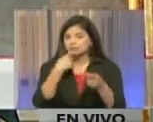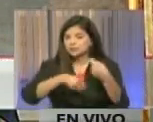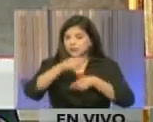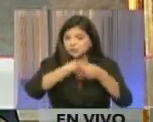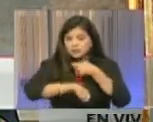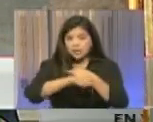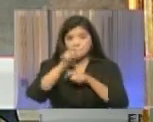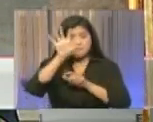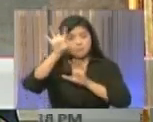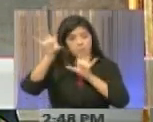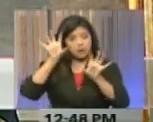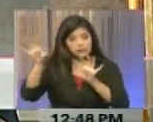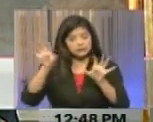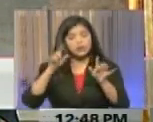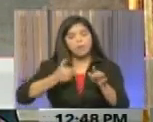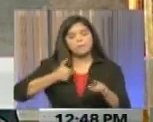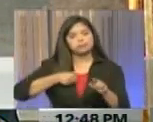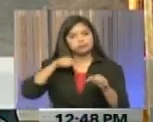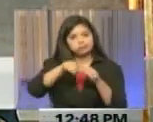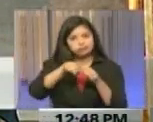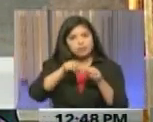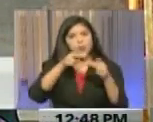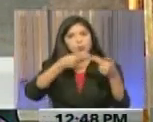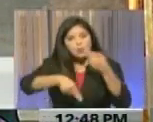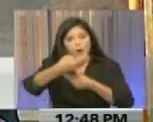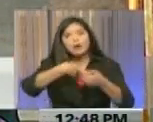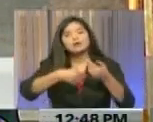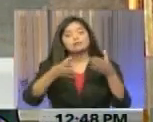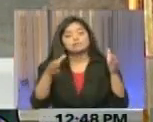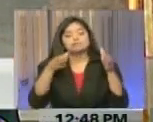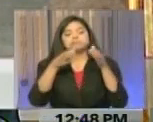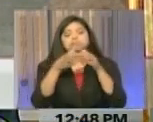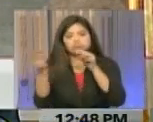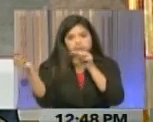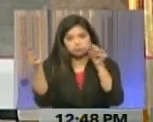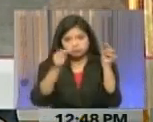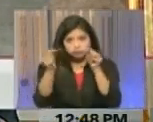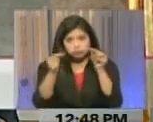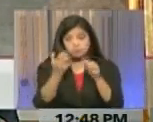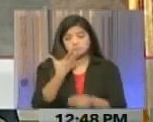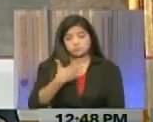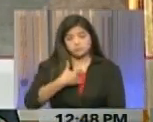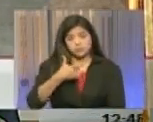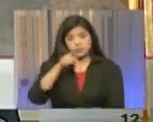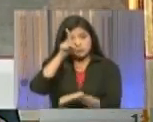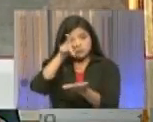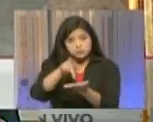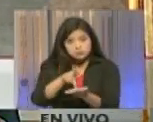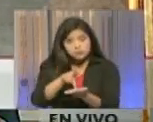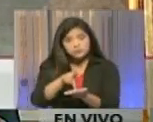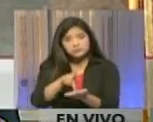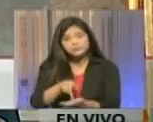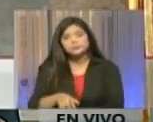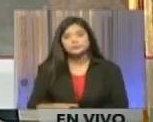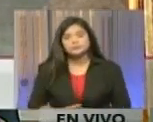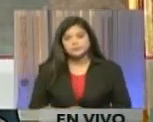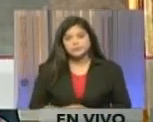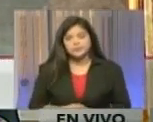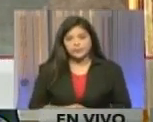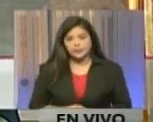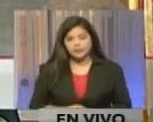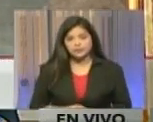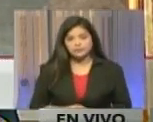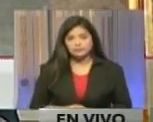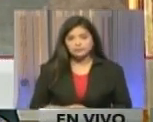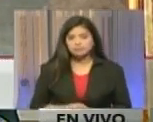consumidores y estamos diseñando en mesas de trabajo, en mi presencia, junto con